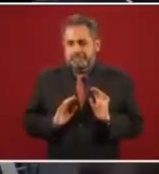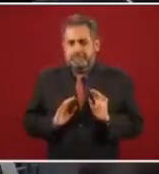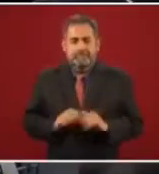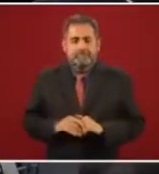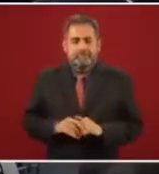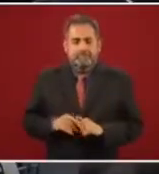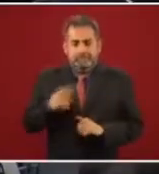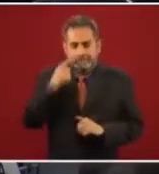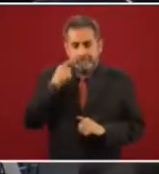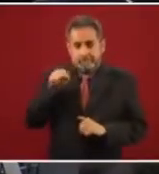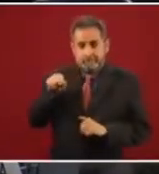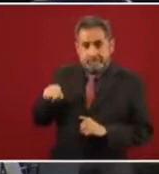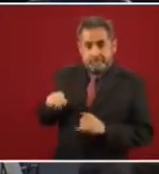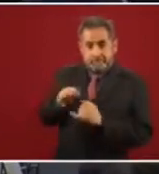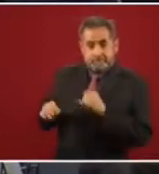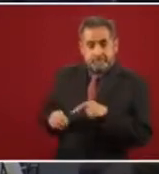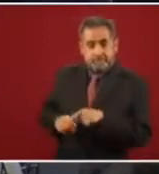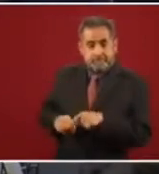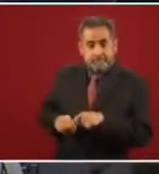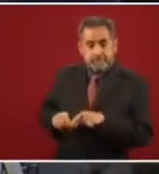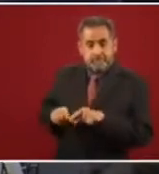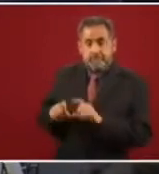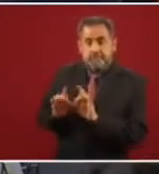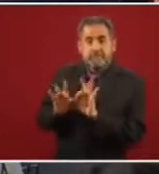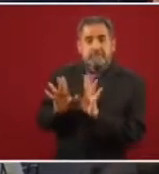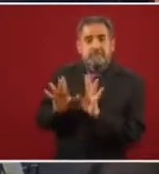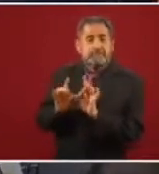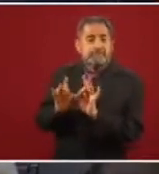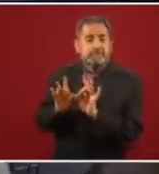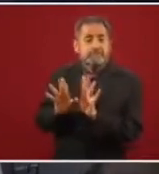Y miren acá, de pura casualidad.